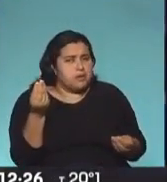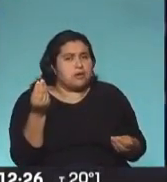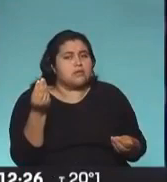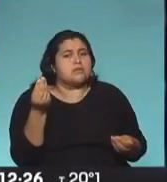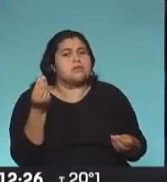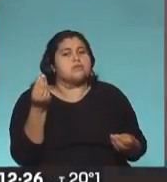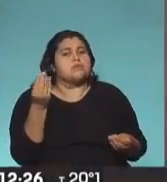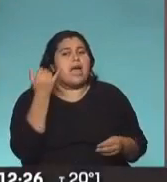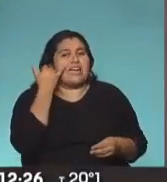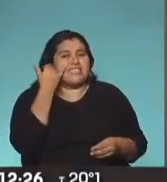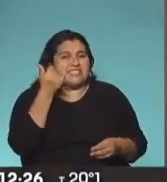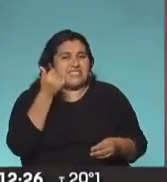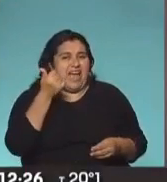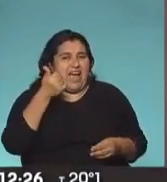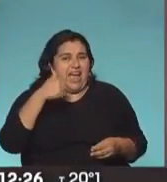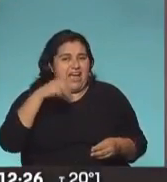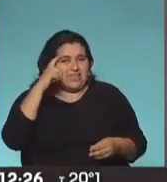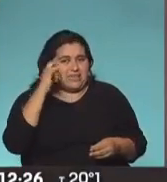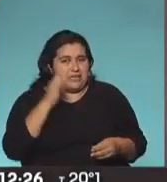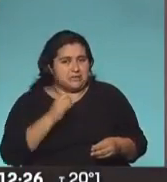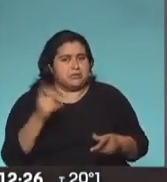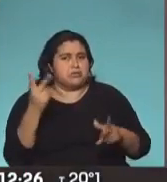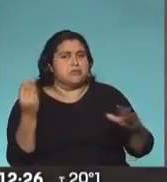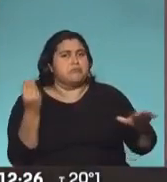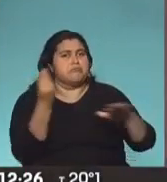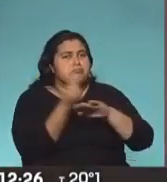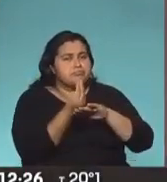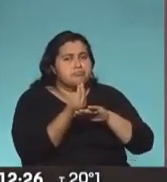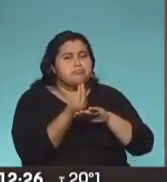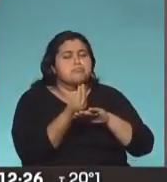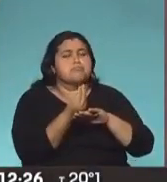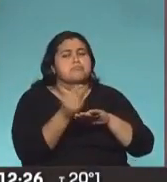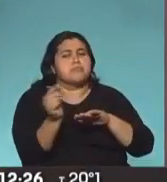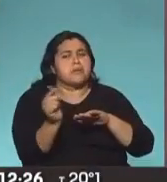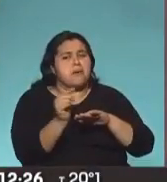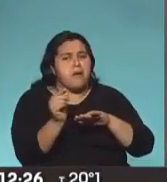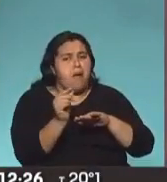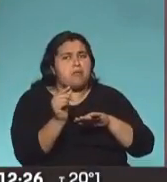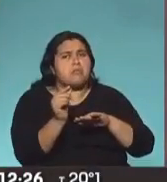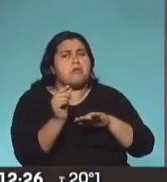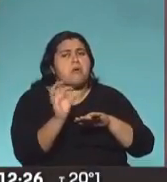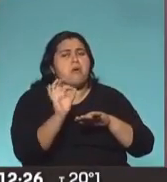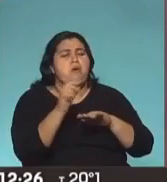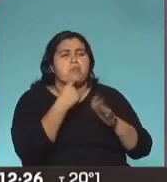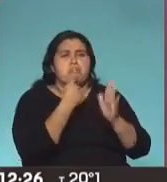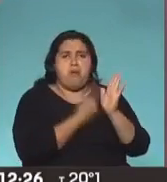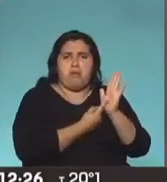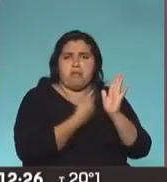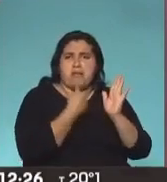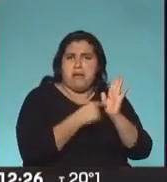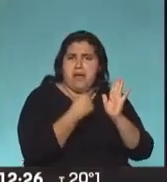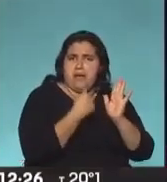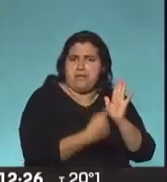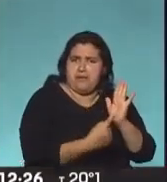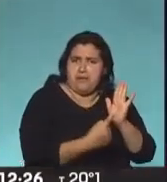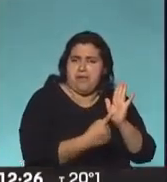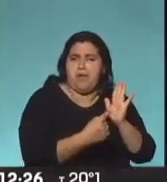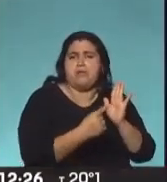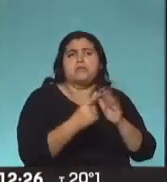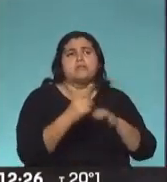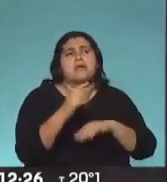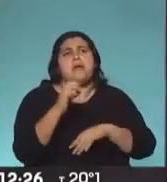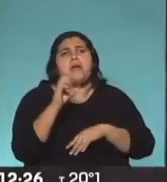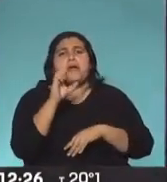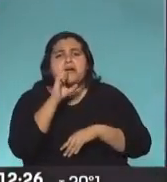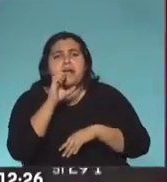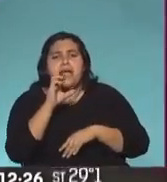proclama presidente o sea autoproclama o por sucesión constitucional le tocaría a ella evo que